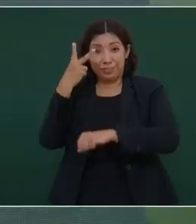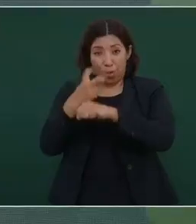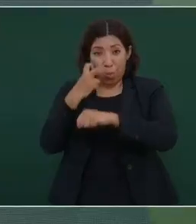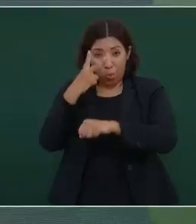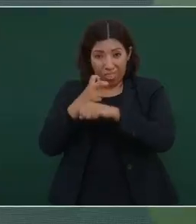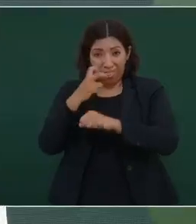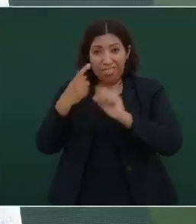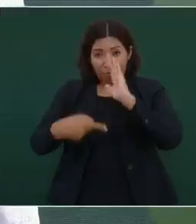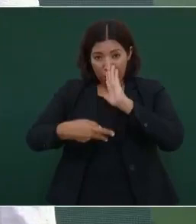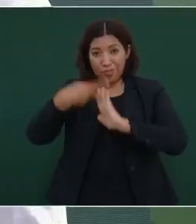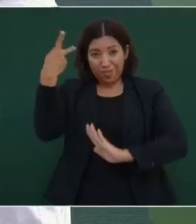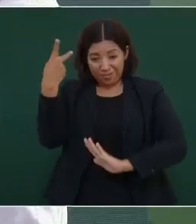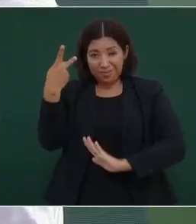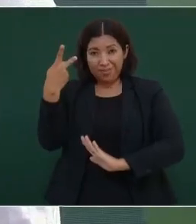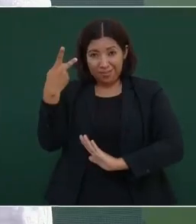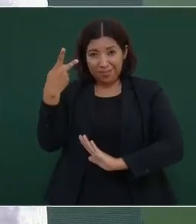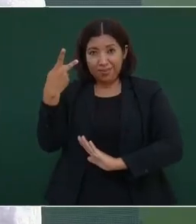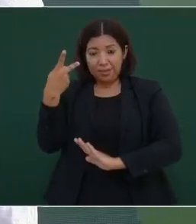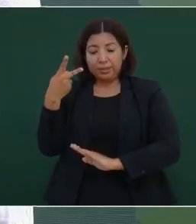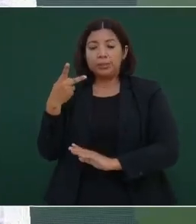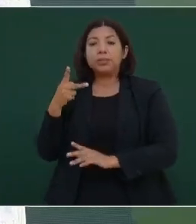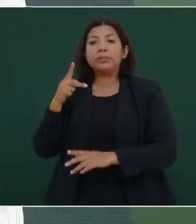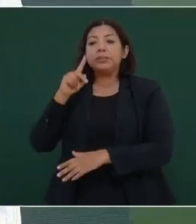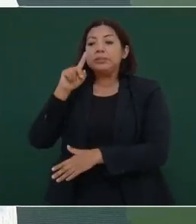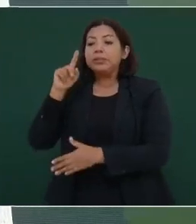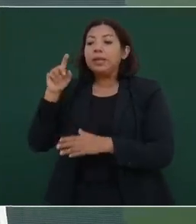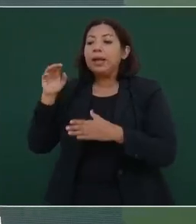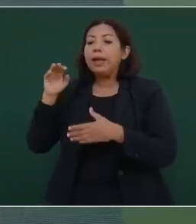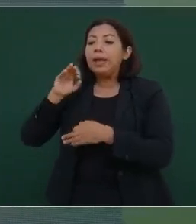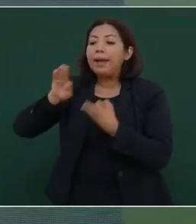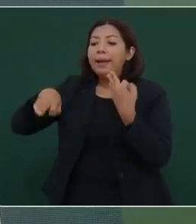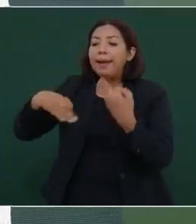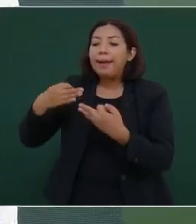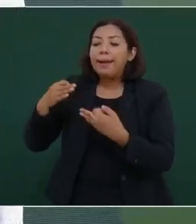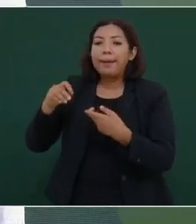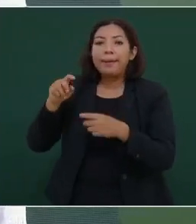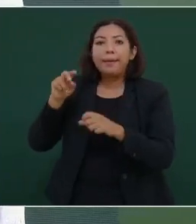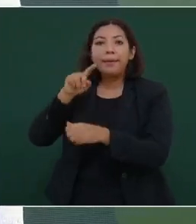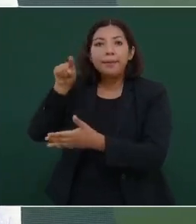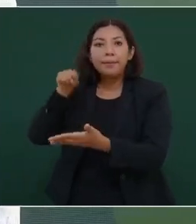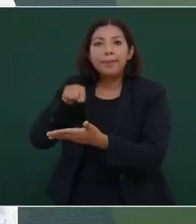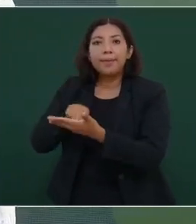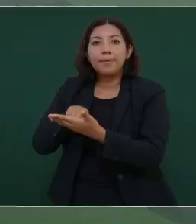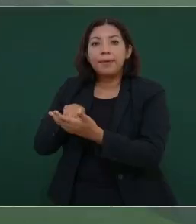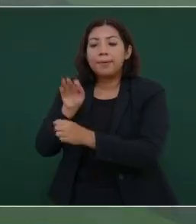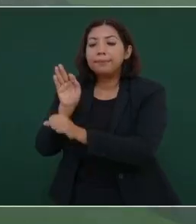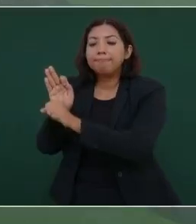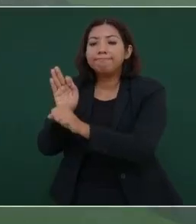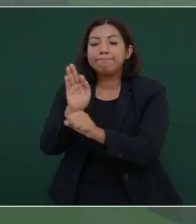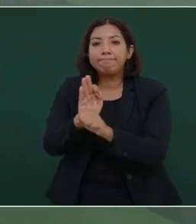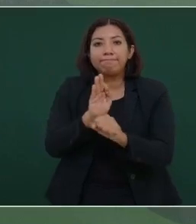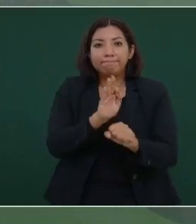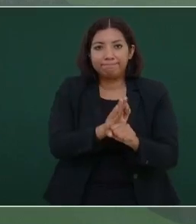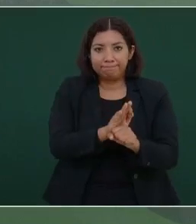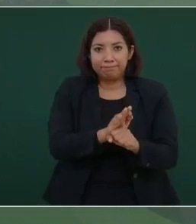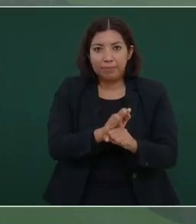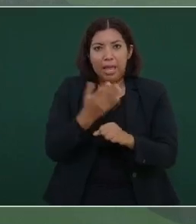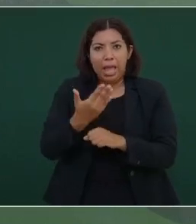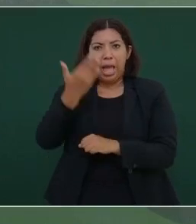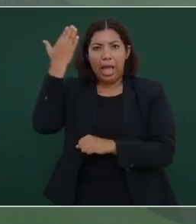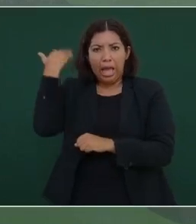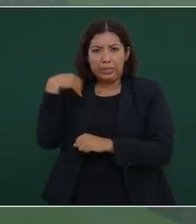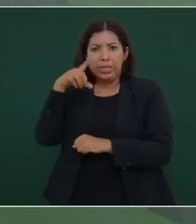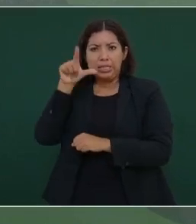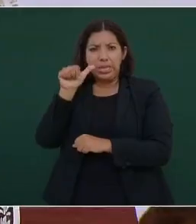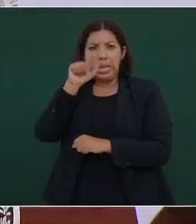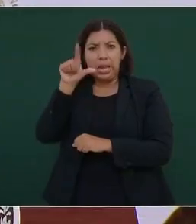no, porque ya hemos tomado otras decisiones y vamos a ser el primer lugar en